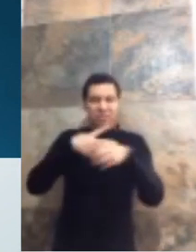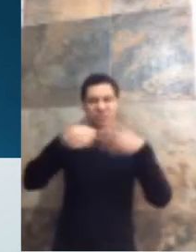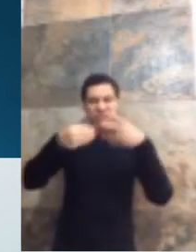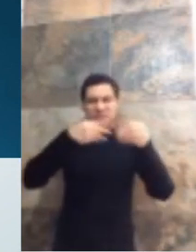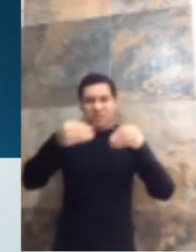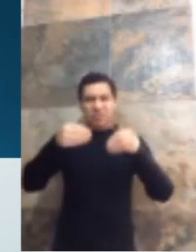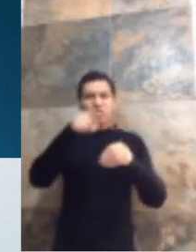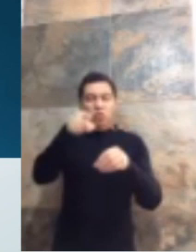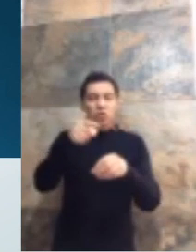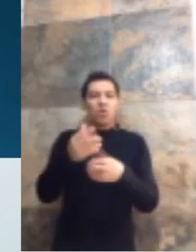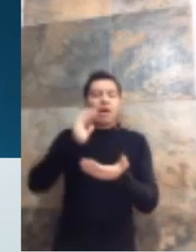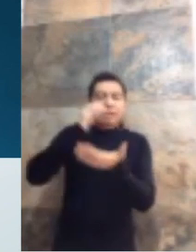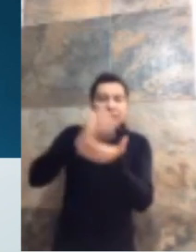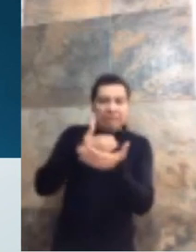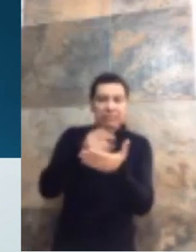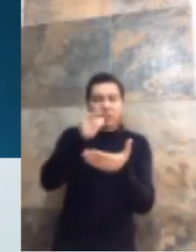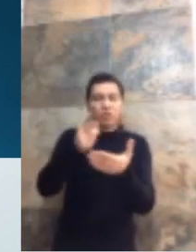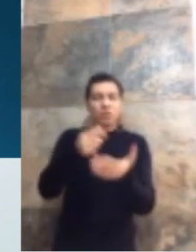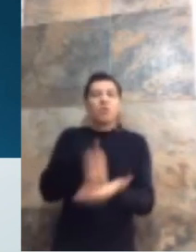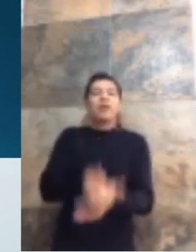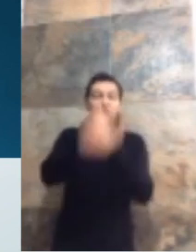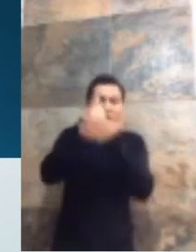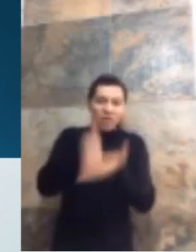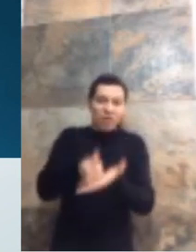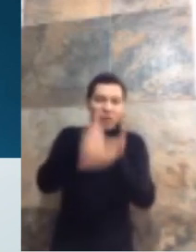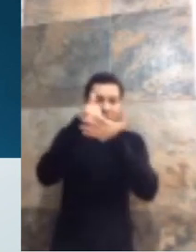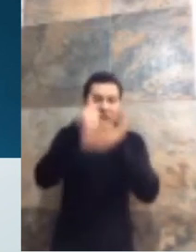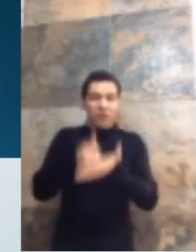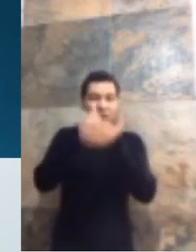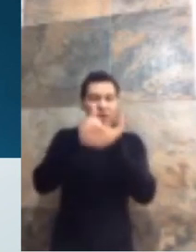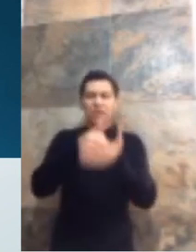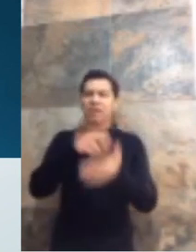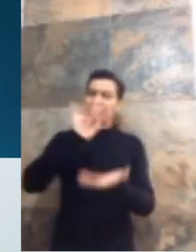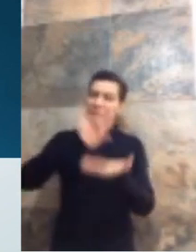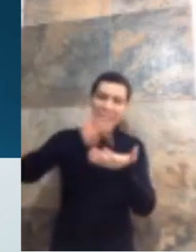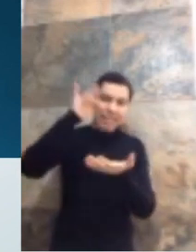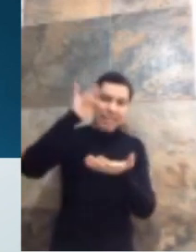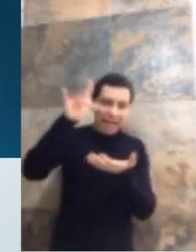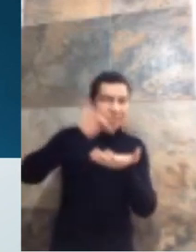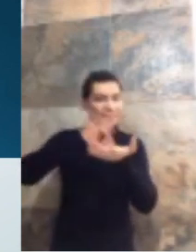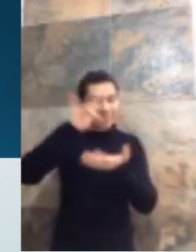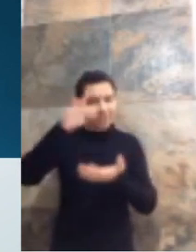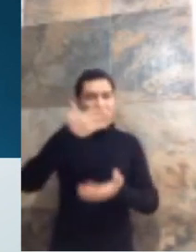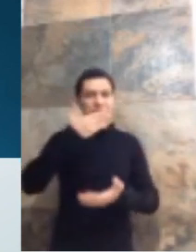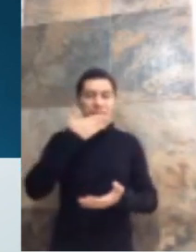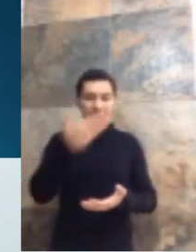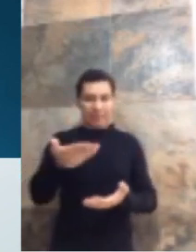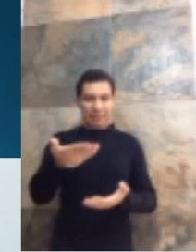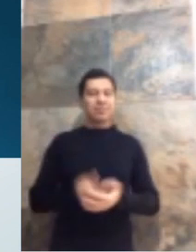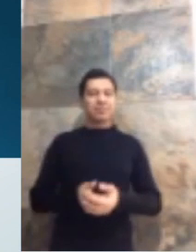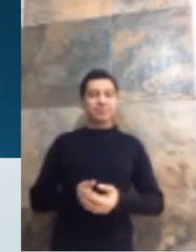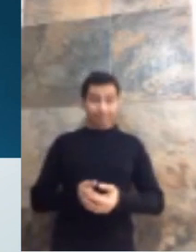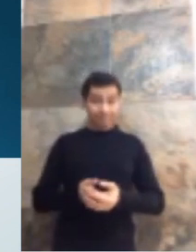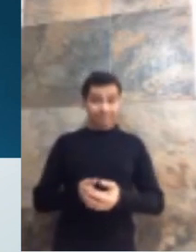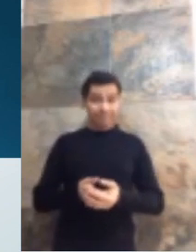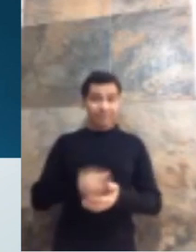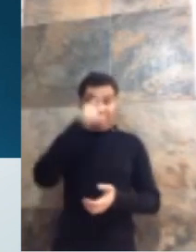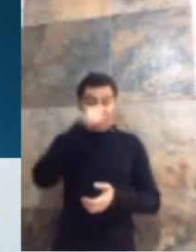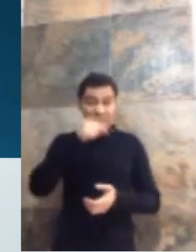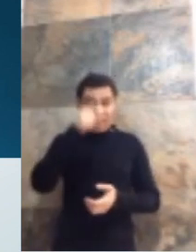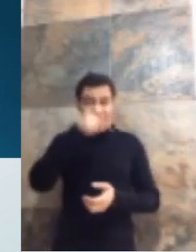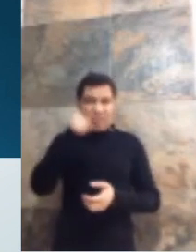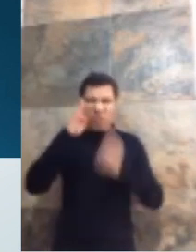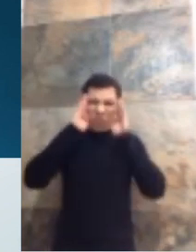con denigrar ante la falla. Si solo nos ponemos atención cuando estamos teniendo fallas, vamos a generar